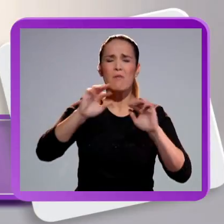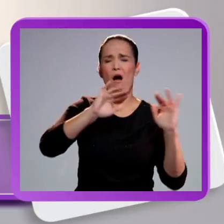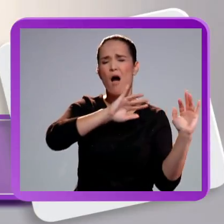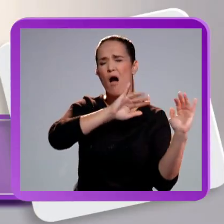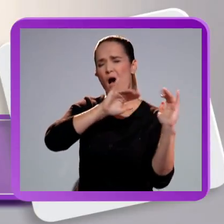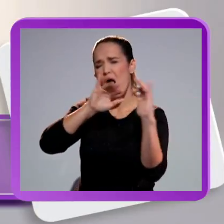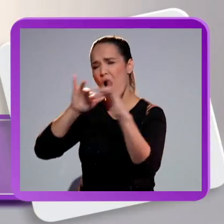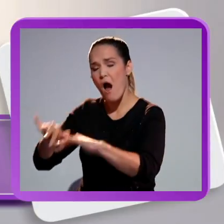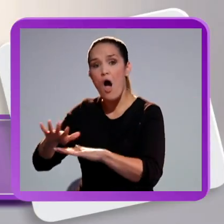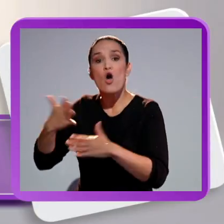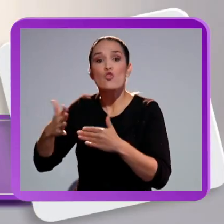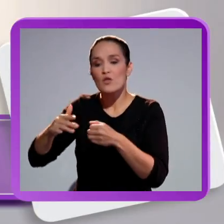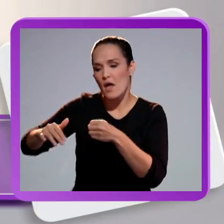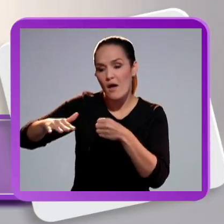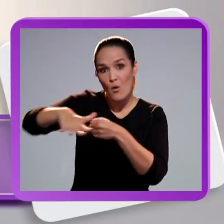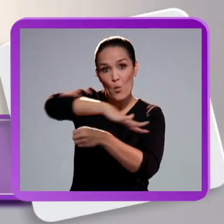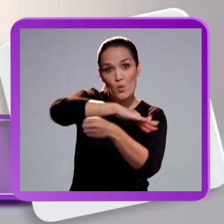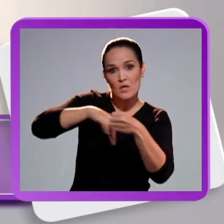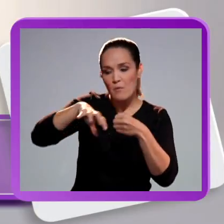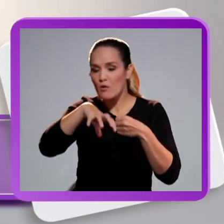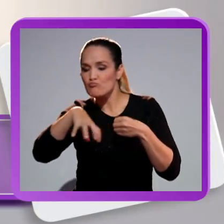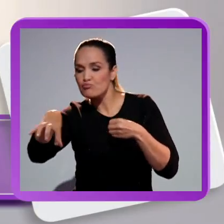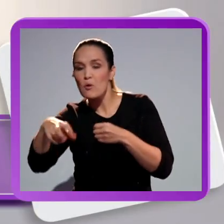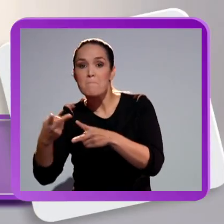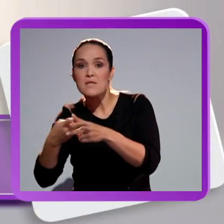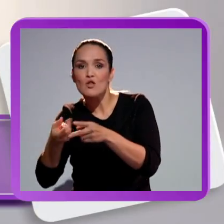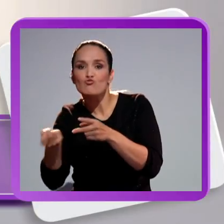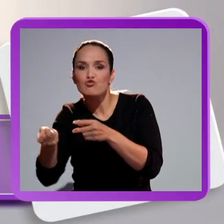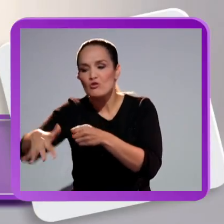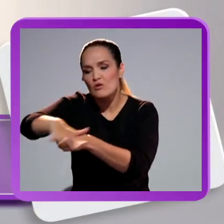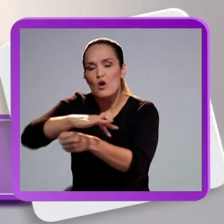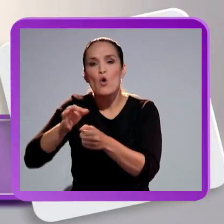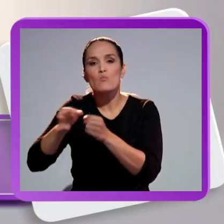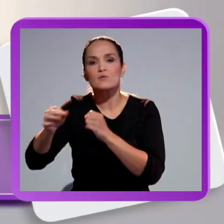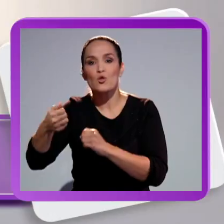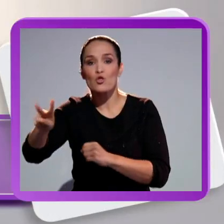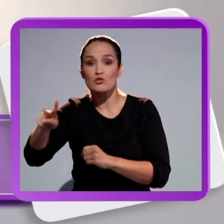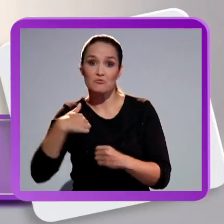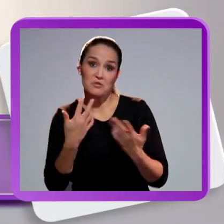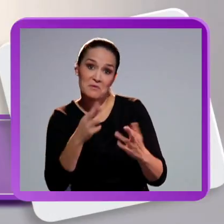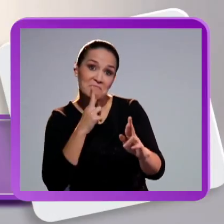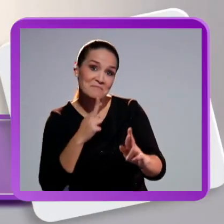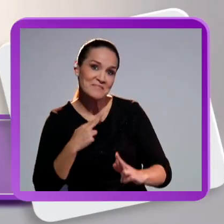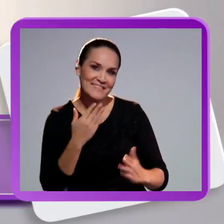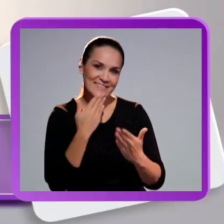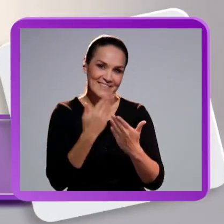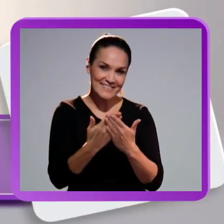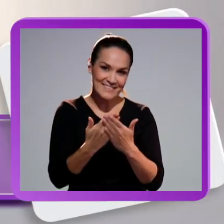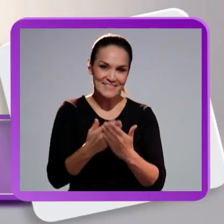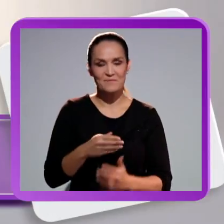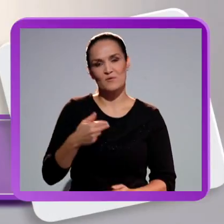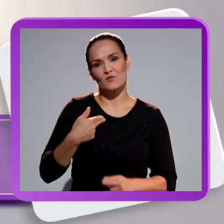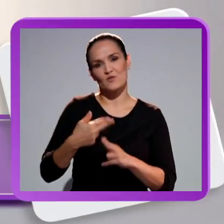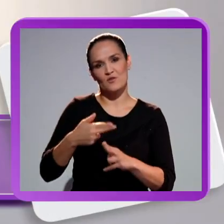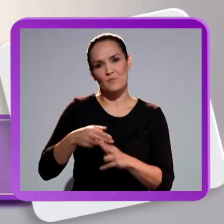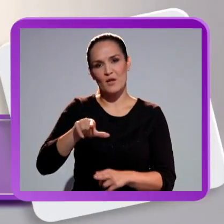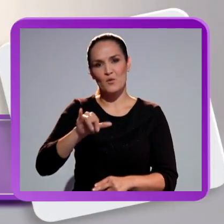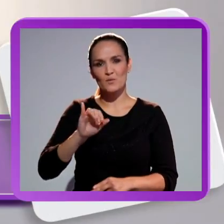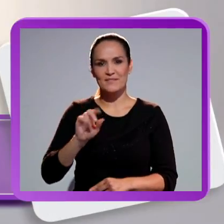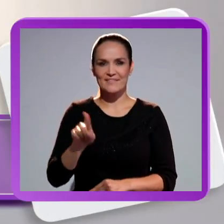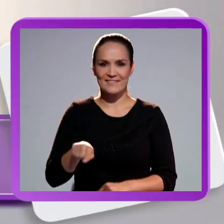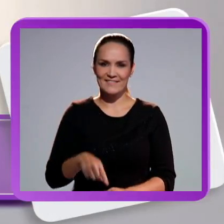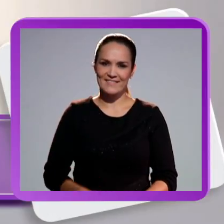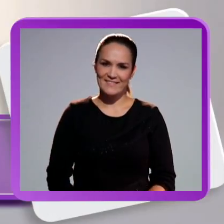12 municipios de la región del Gualiba. Quedo en espera a sus comentarios. Gracias. Luis Gerardo Arias.